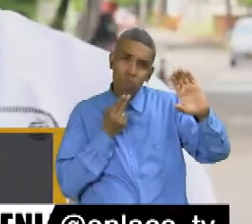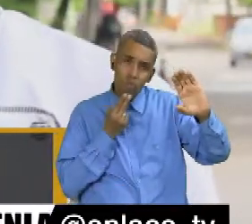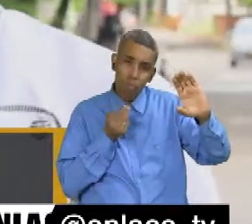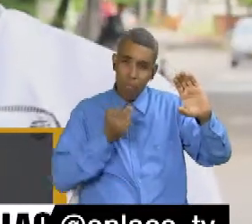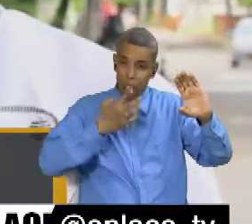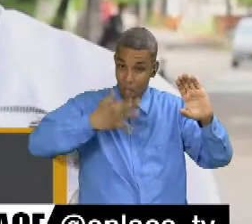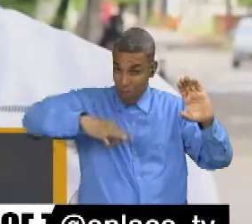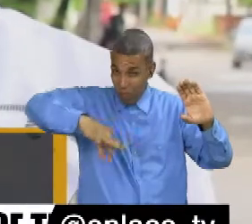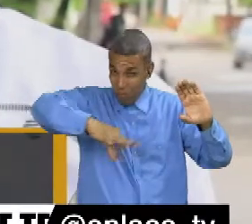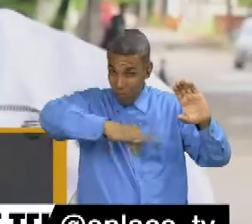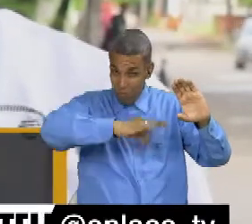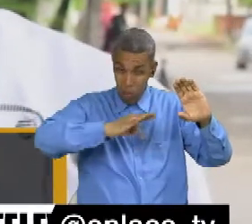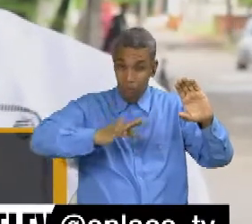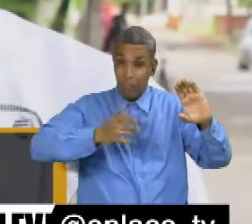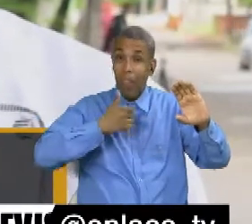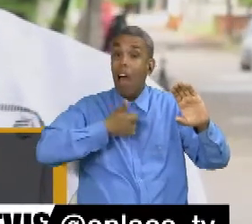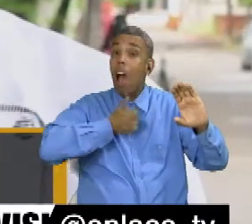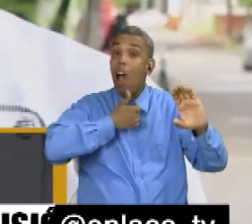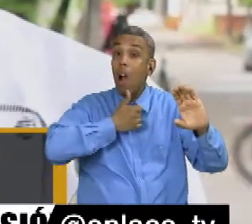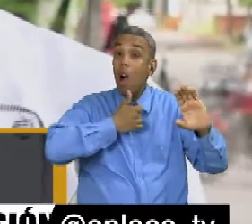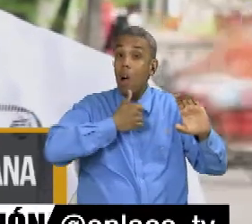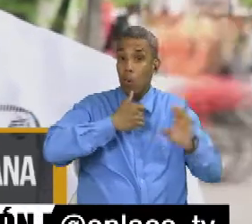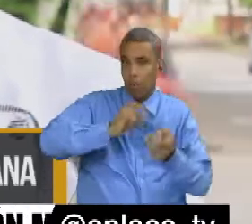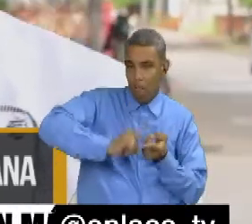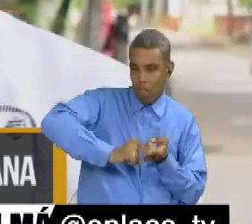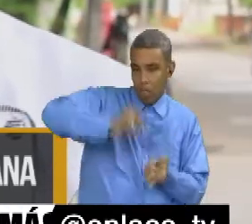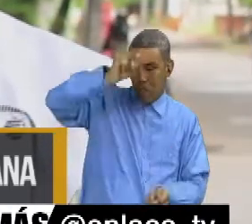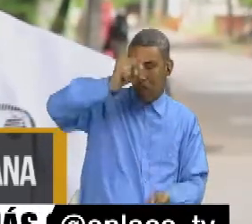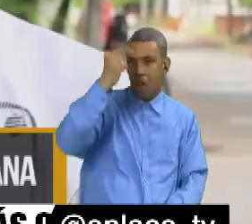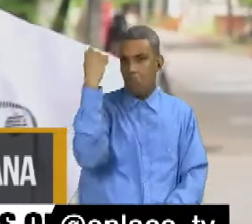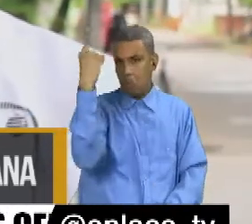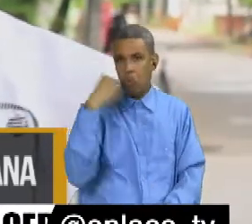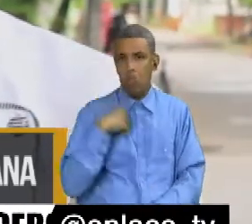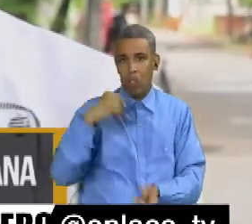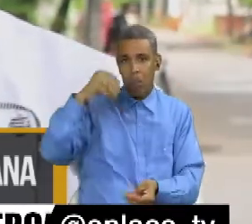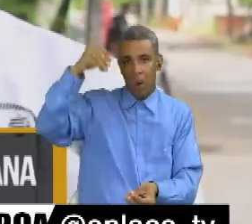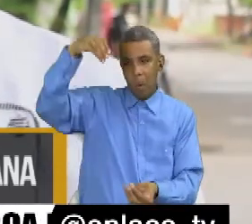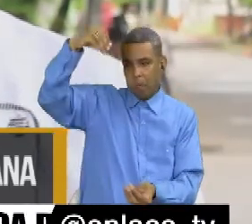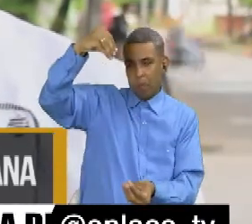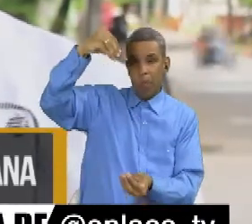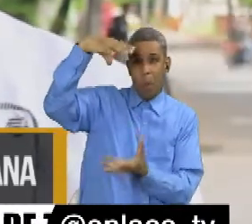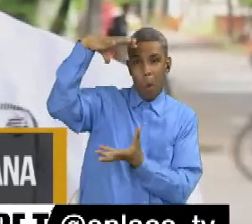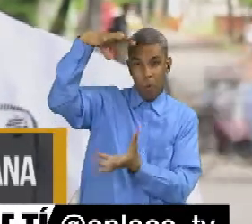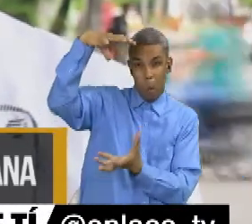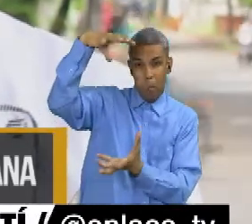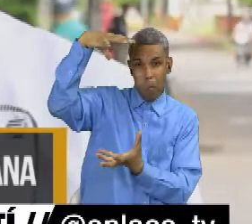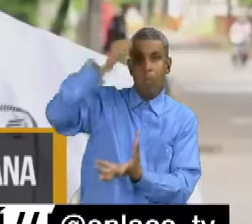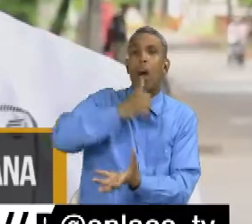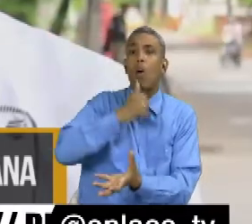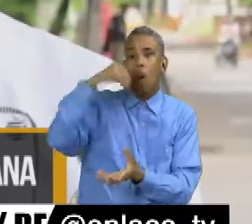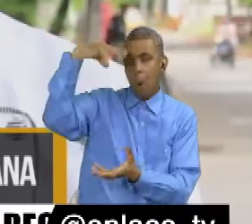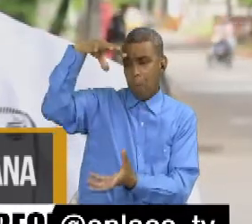necesita 1 litro de agua. Entonces estoy comprando bolsas de agua y el hielo es